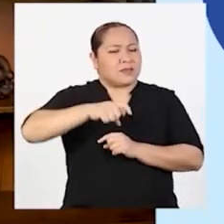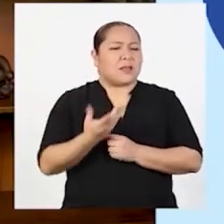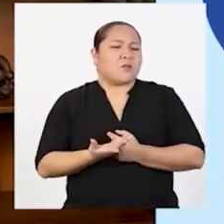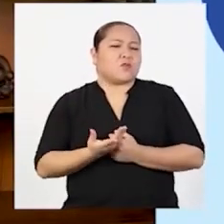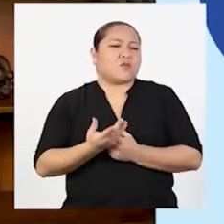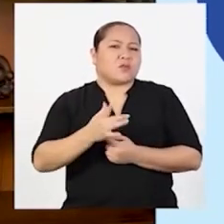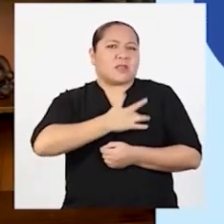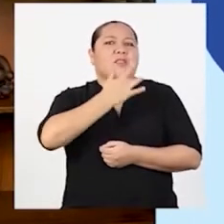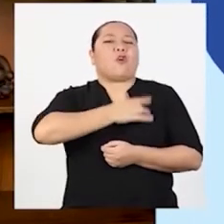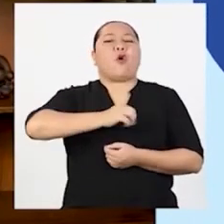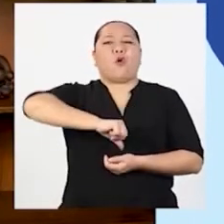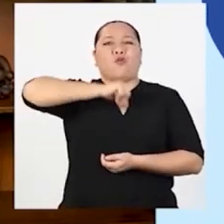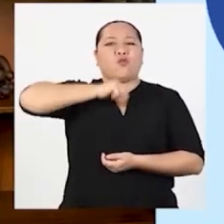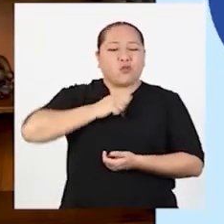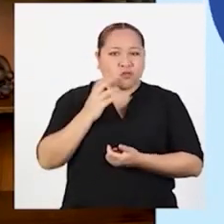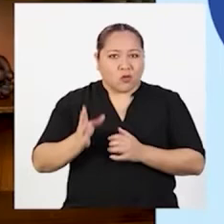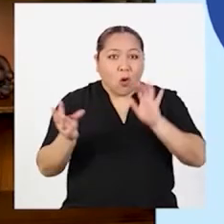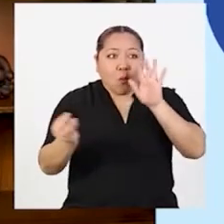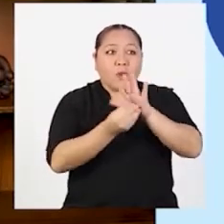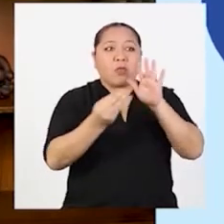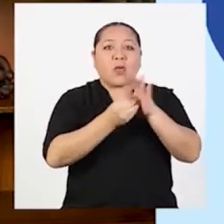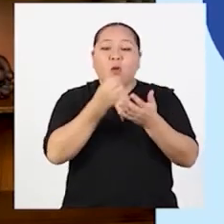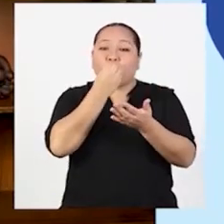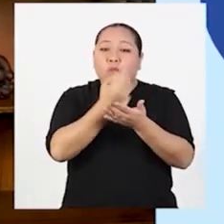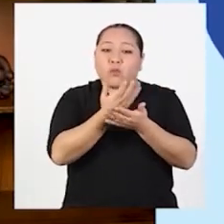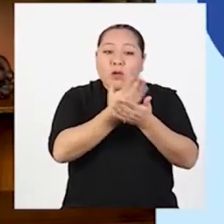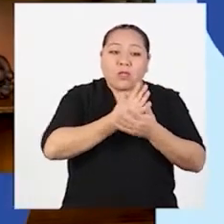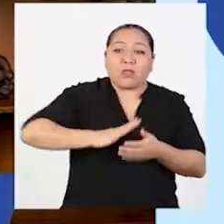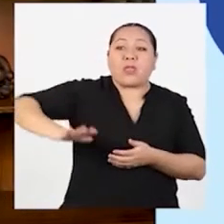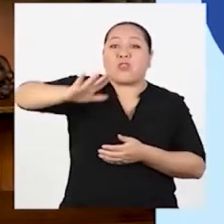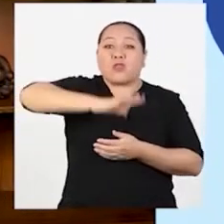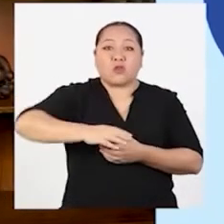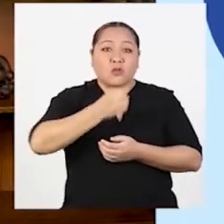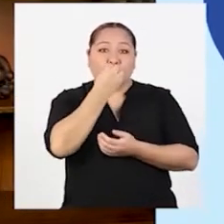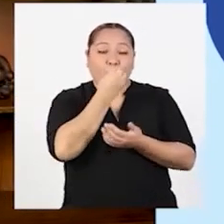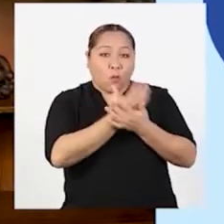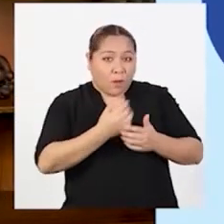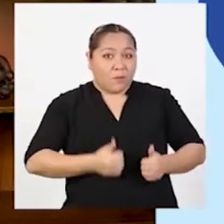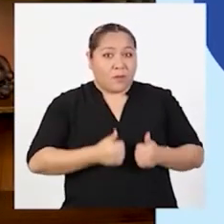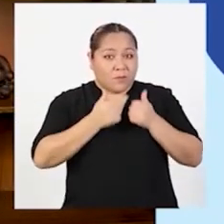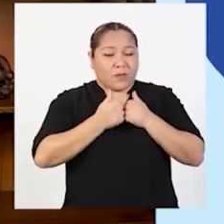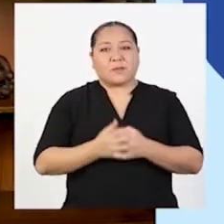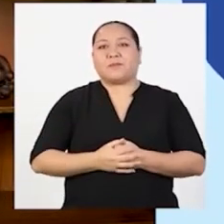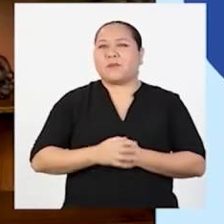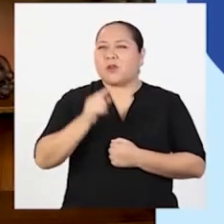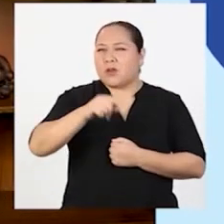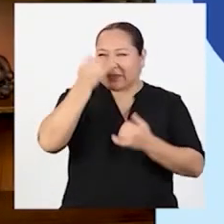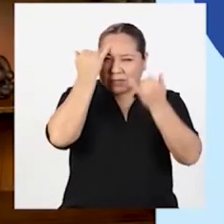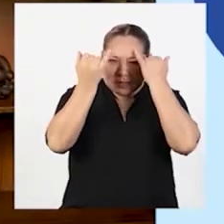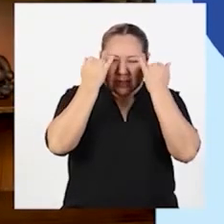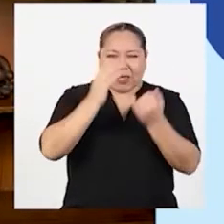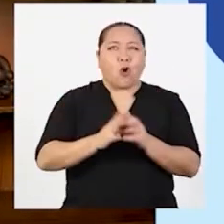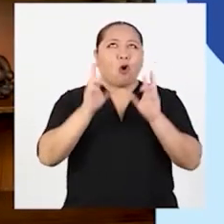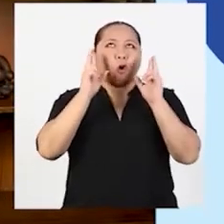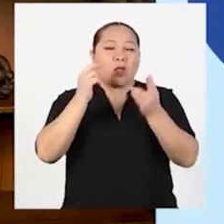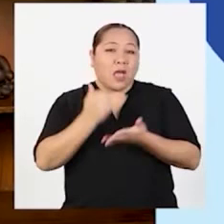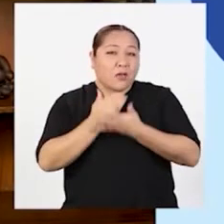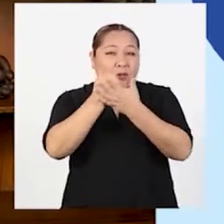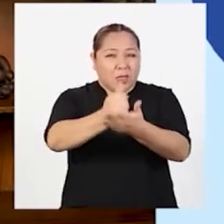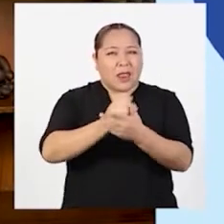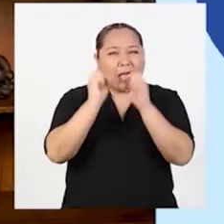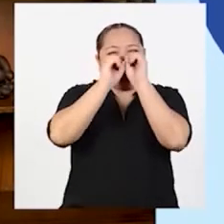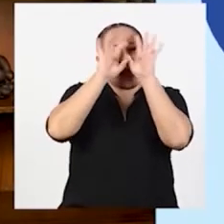diversidad genética humana nos lleva a evaluar estos conocimientos en pro de una sociedad que entiende la diversidad como un